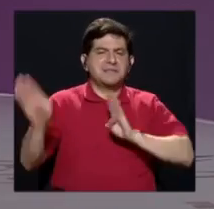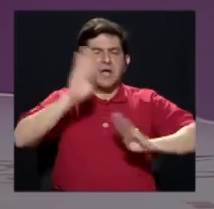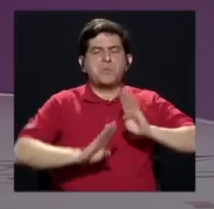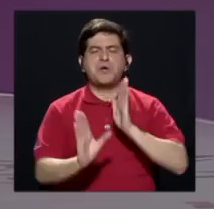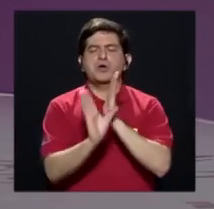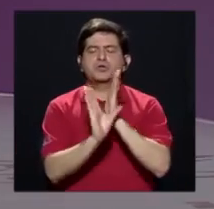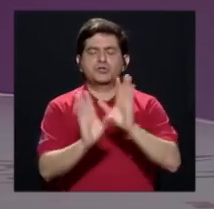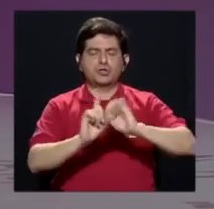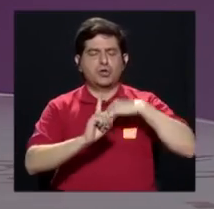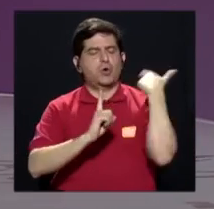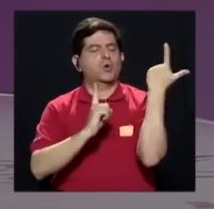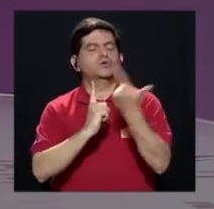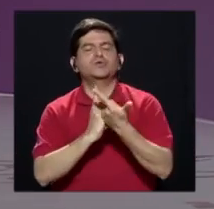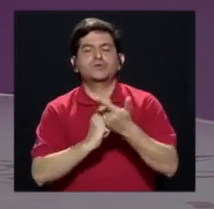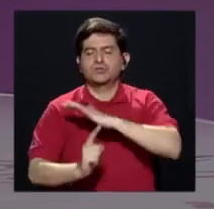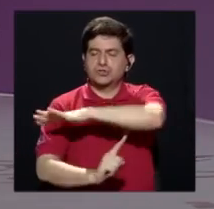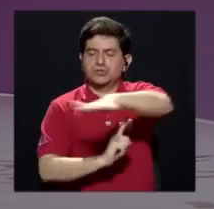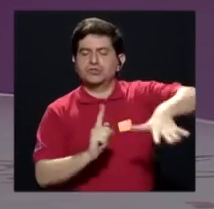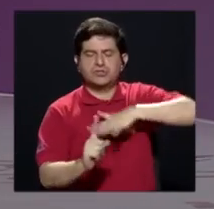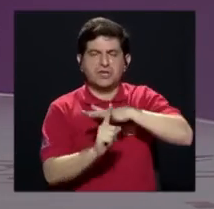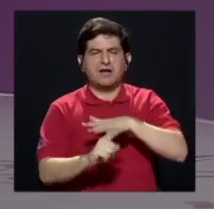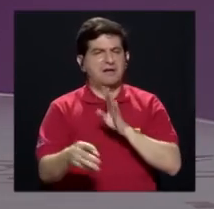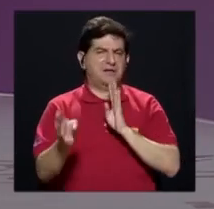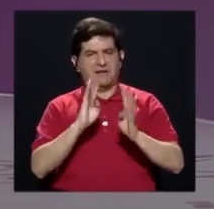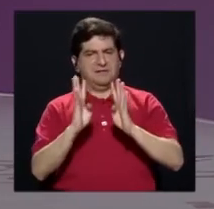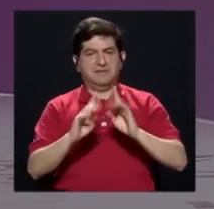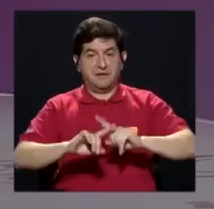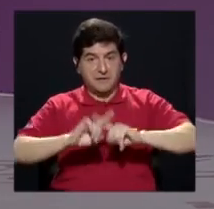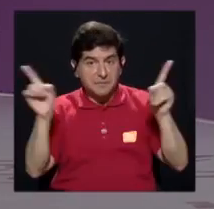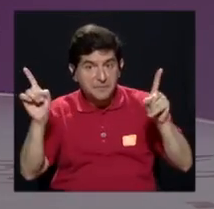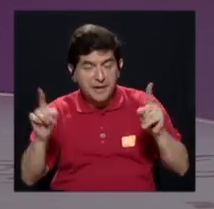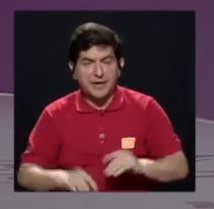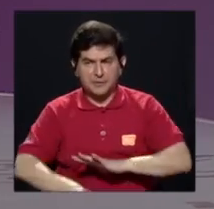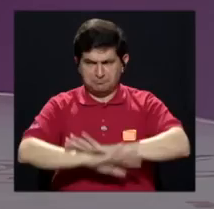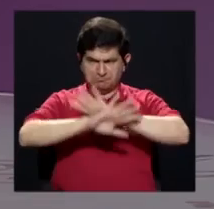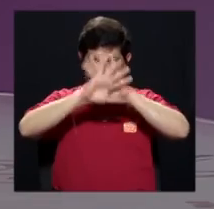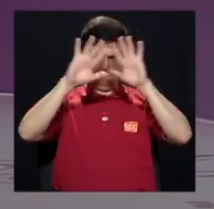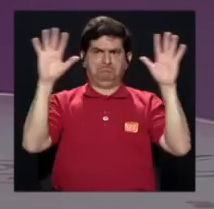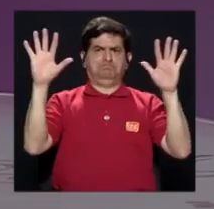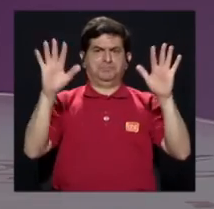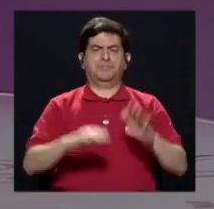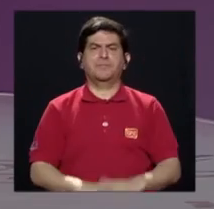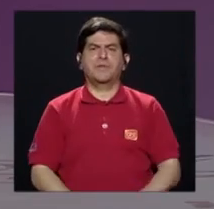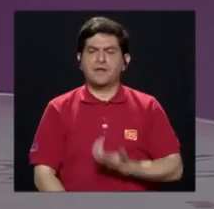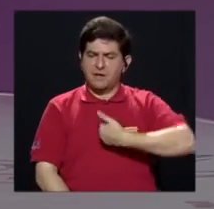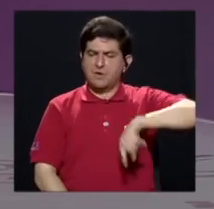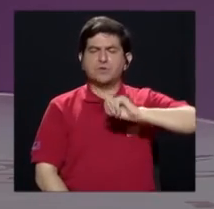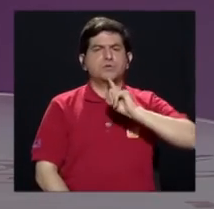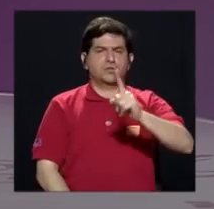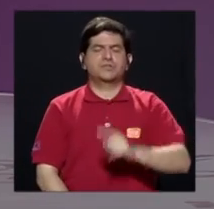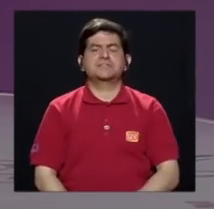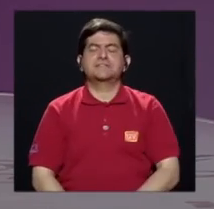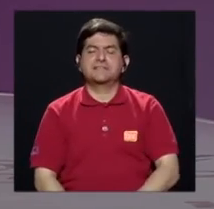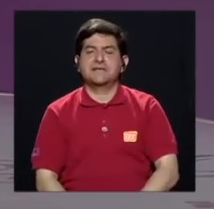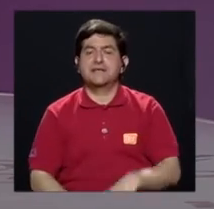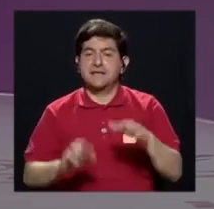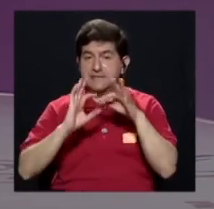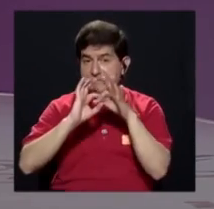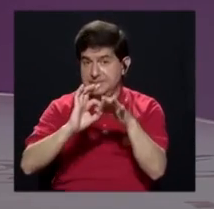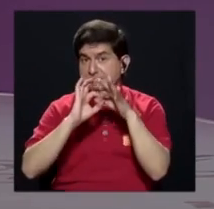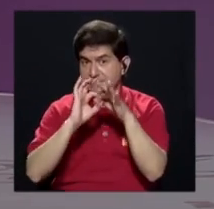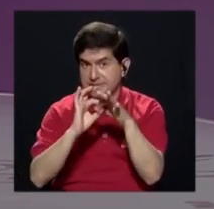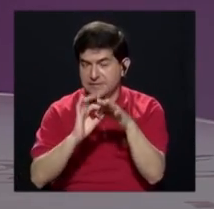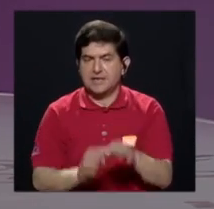entorno y decimos esto y aquello pero para ser mucho más claros tendríamos que decir que la sexualidad es